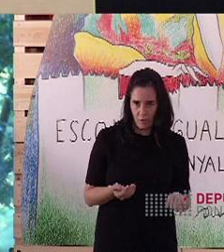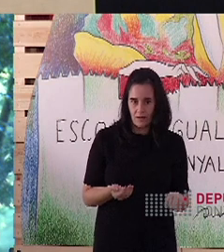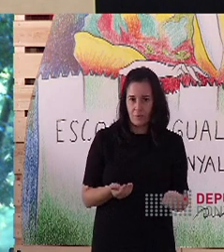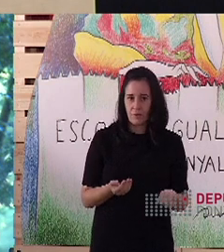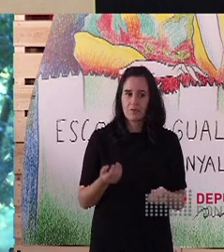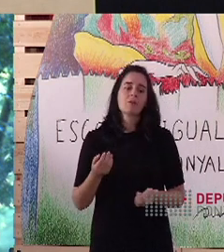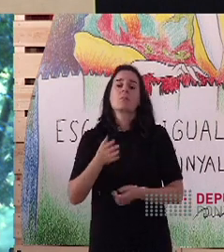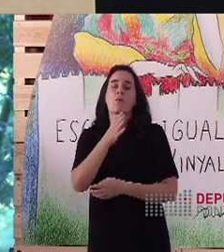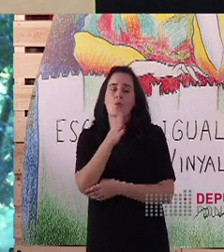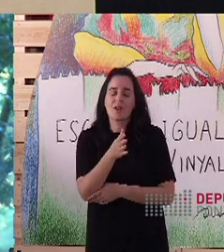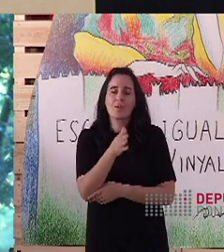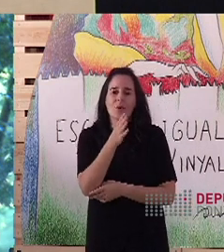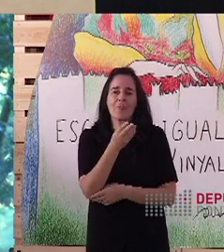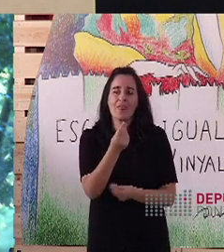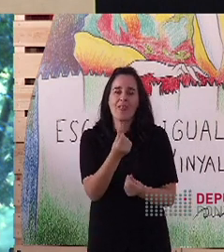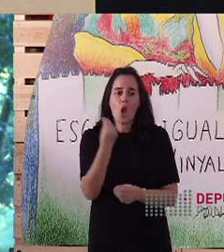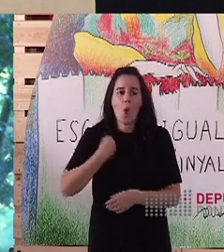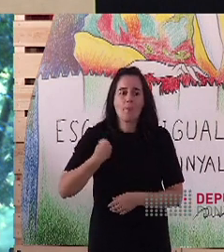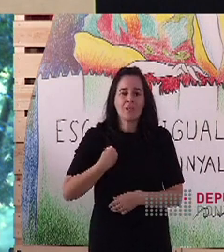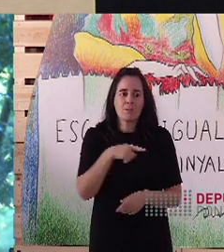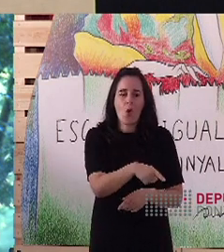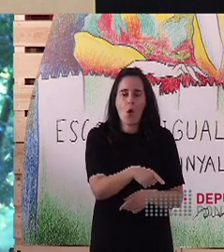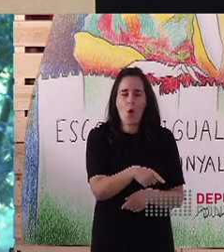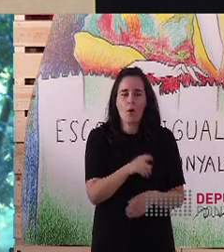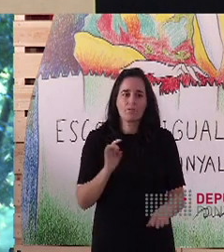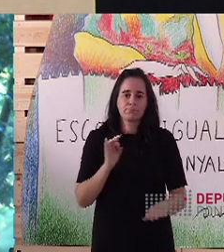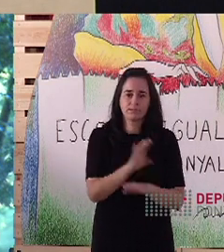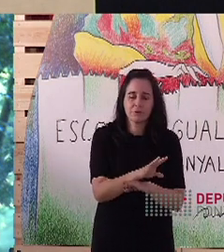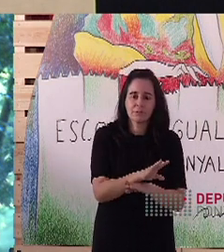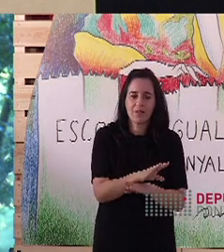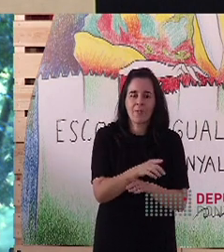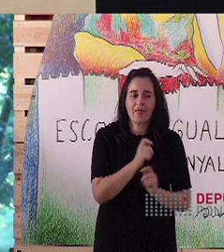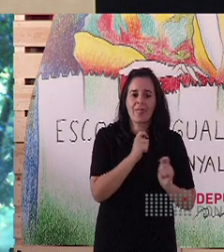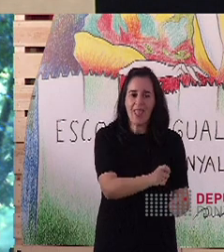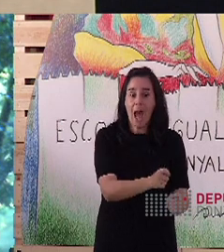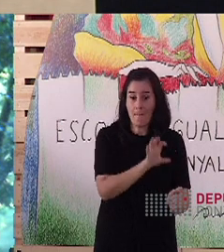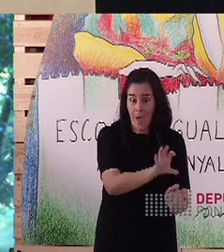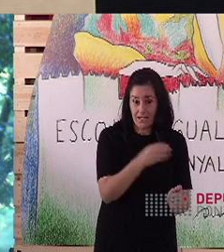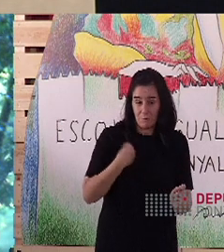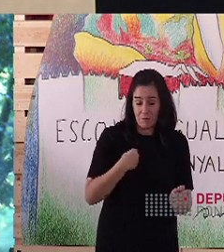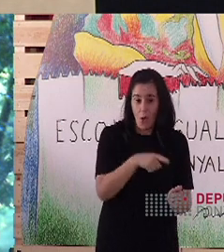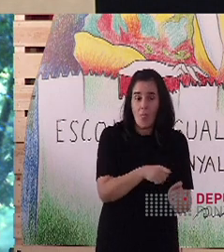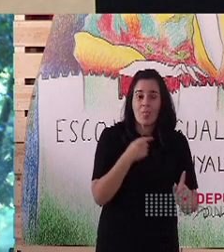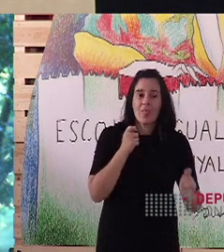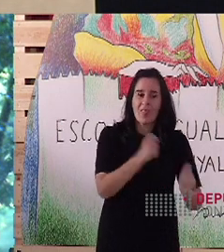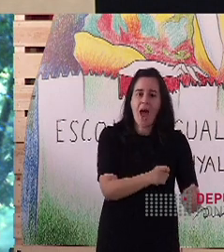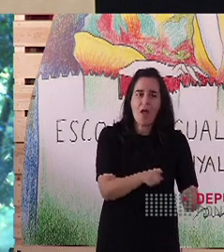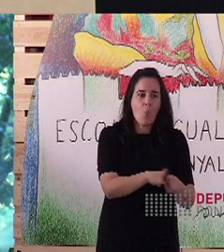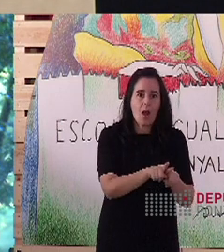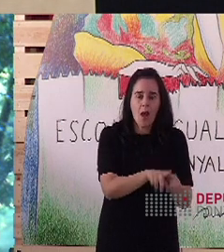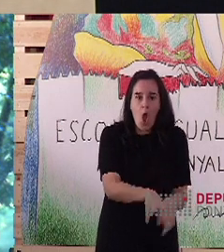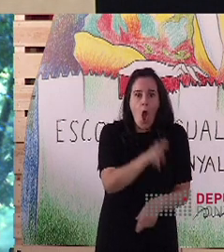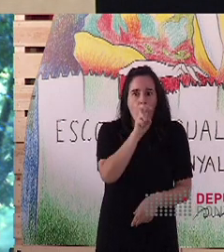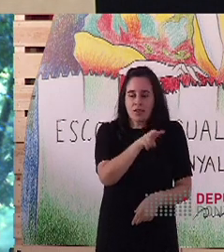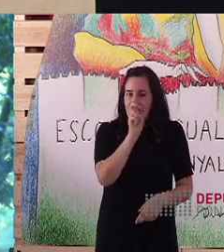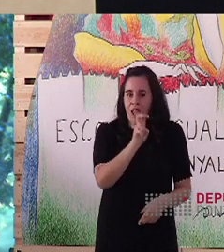convierten en una fuente de, en un balón de oxígeno para las élites económicas, pero